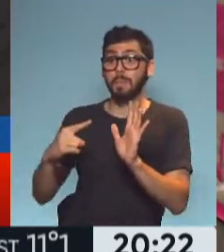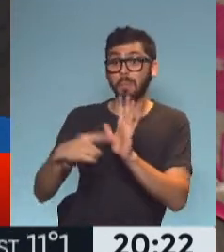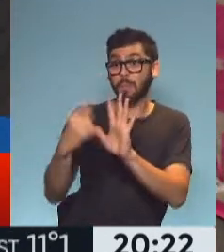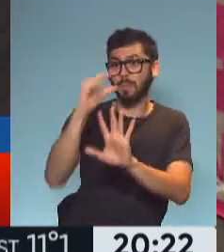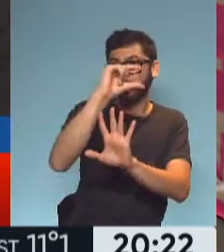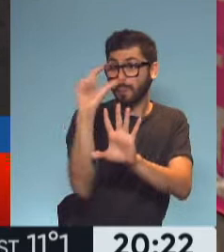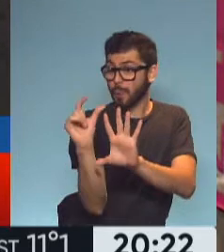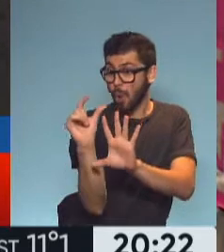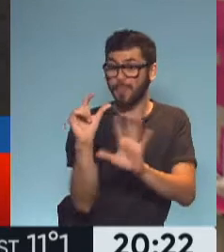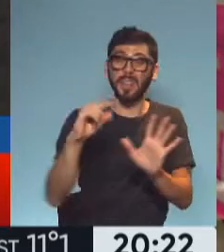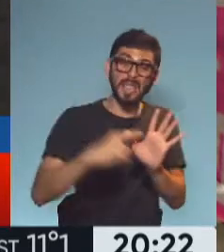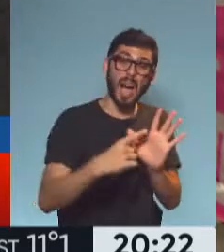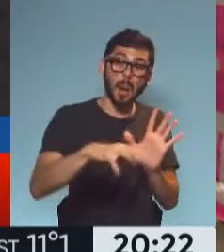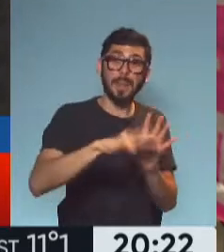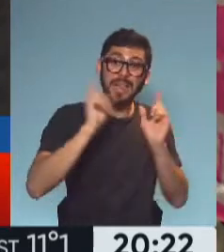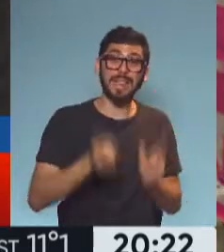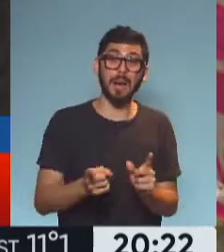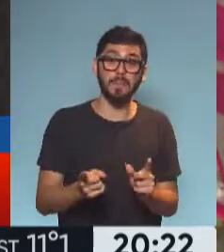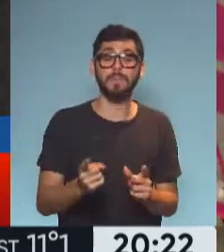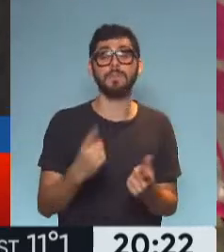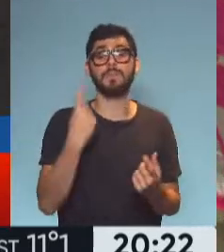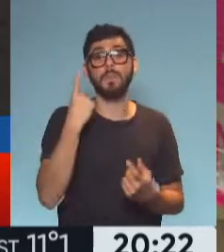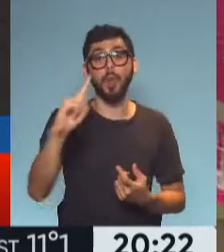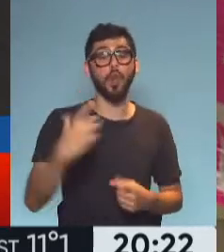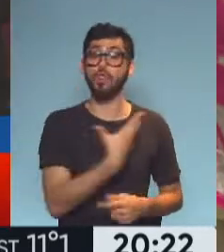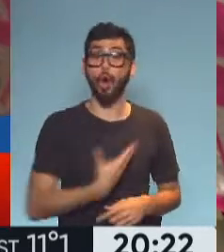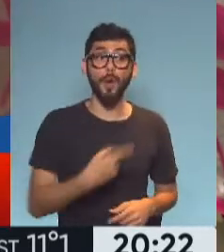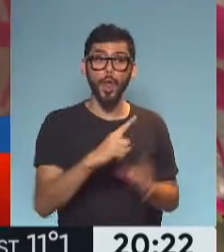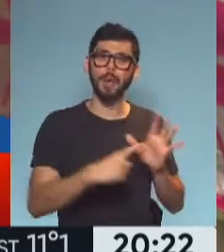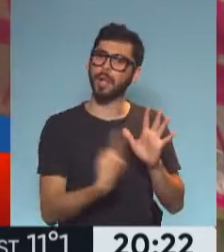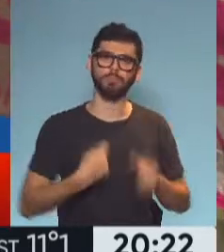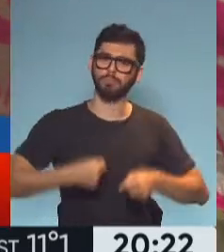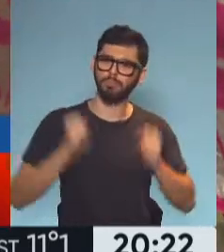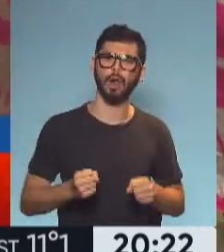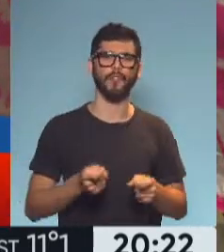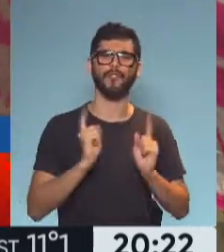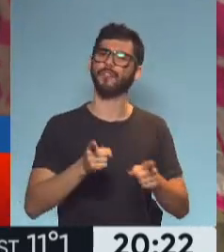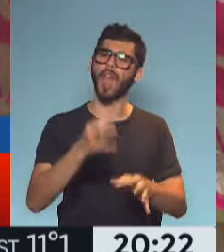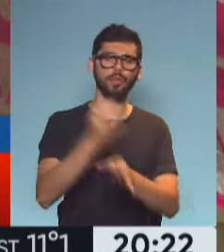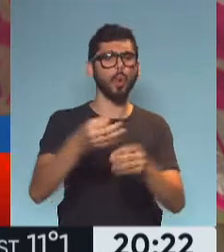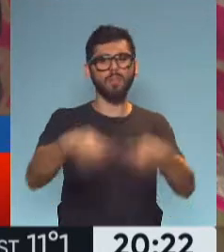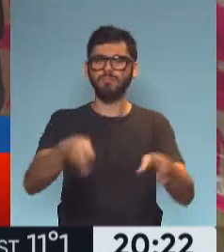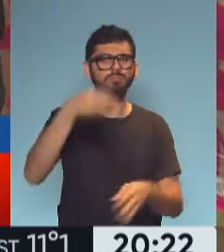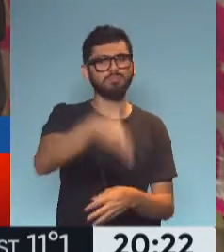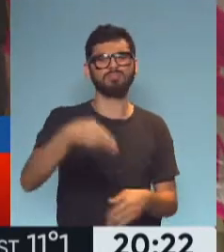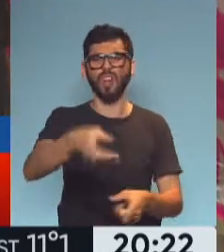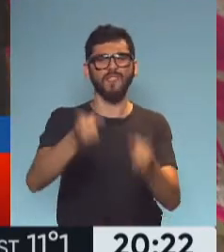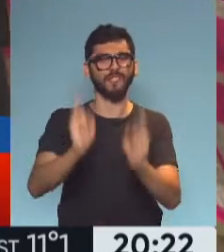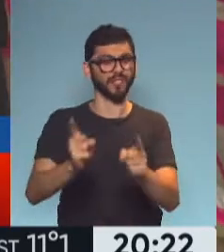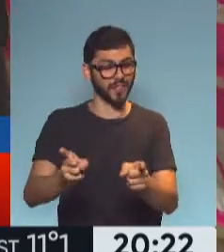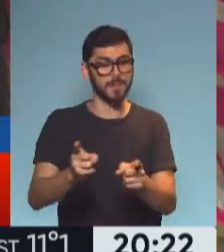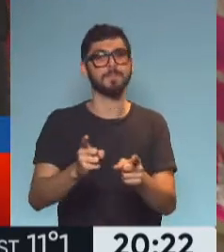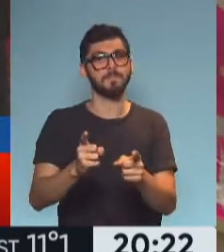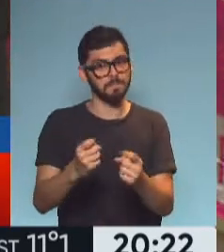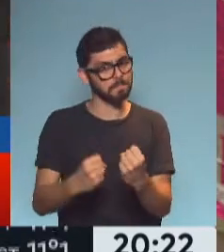en Capital Federal. Sin embargo, el gobierno porteño mantiene esta posición de que continúen yendo los